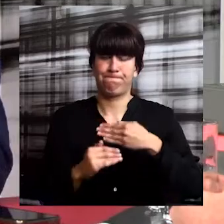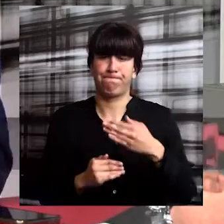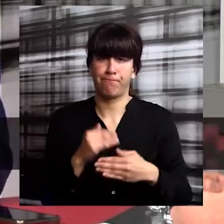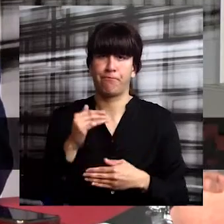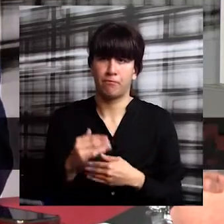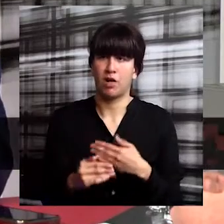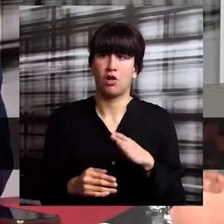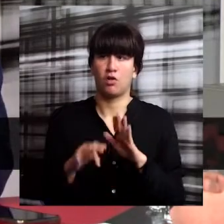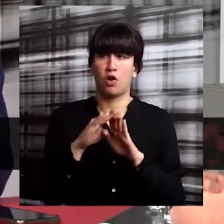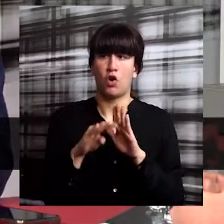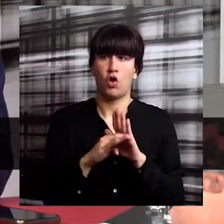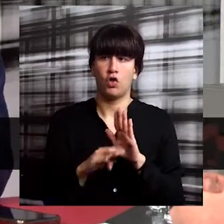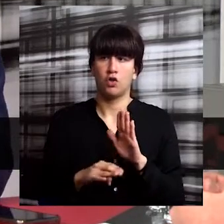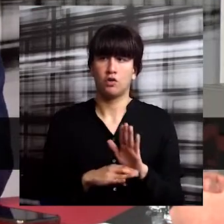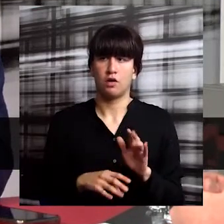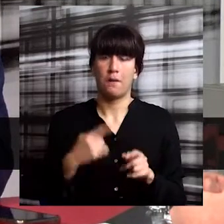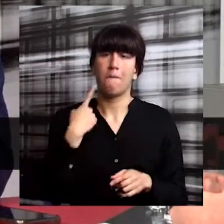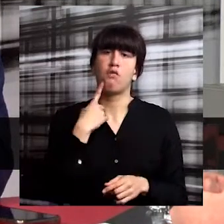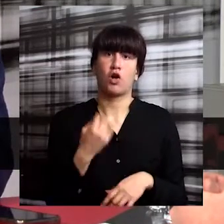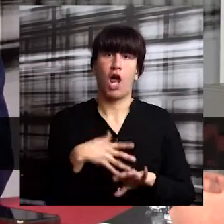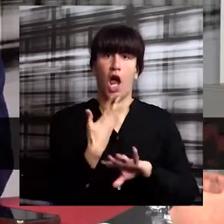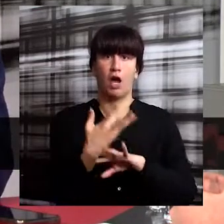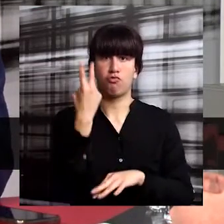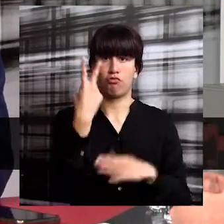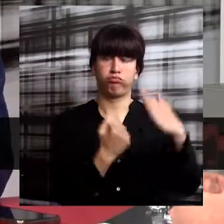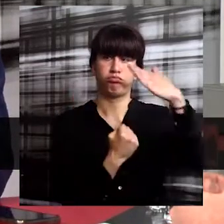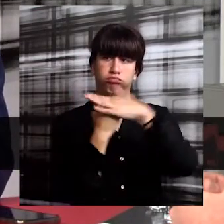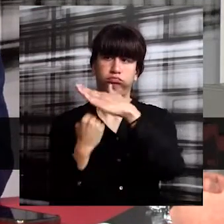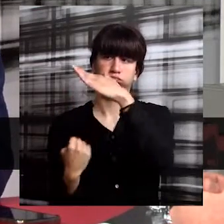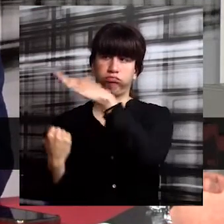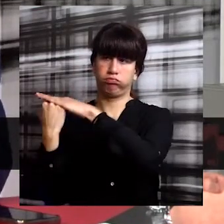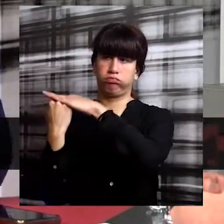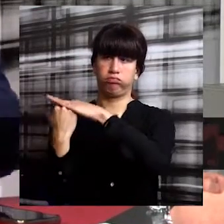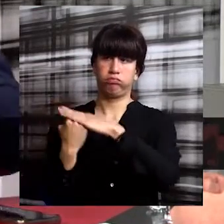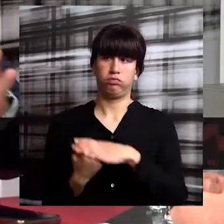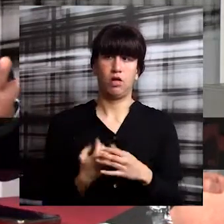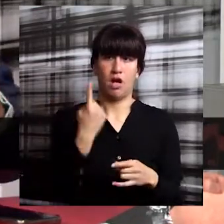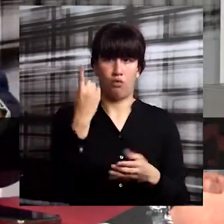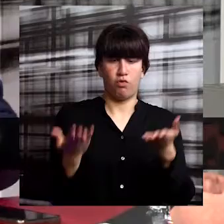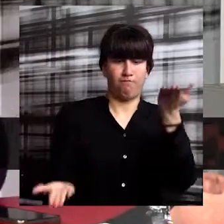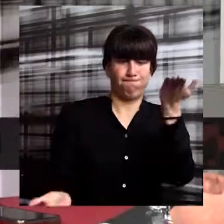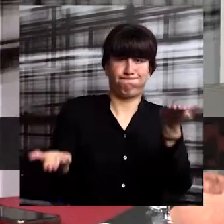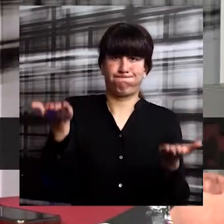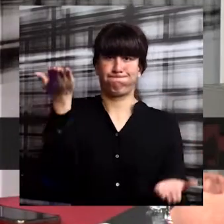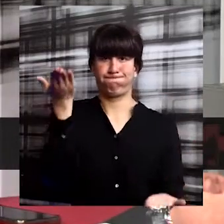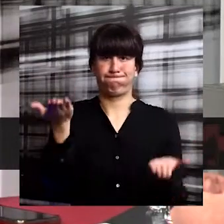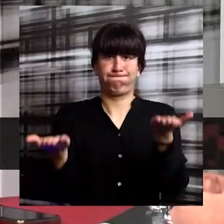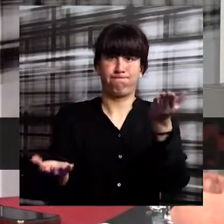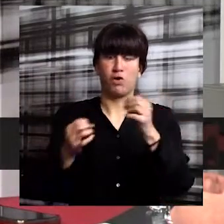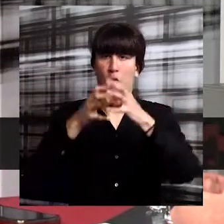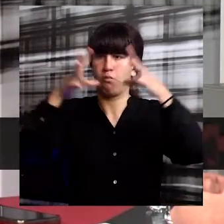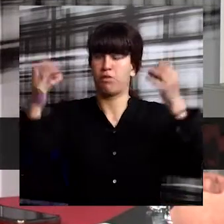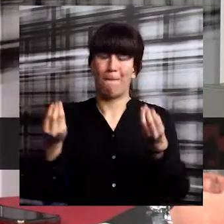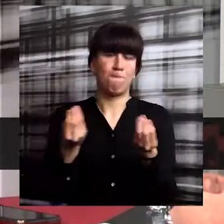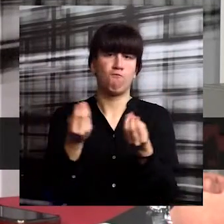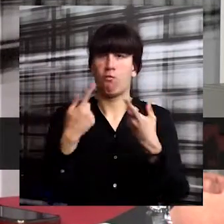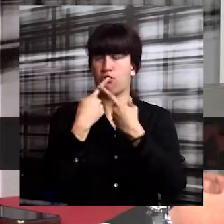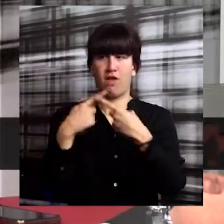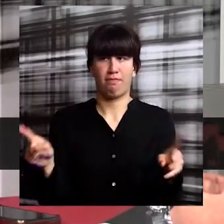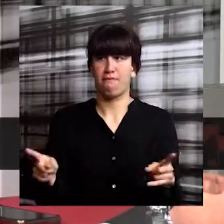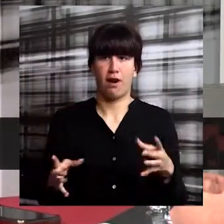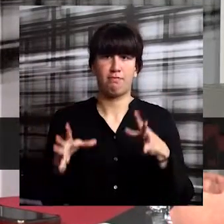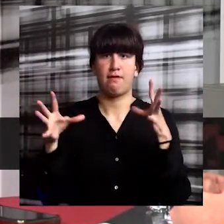colisión, porque van a haber dos autoridades en una simetría tremenda, con muchas diferencias en